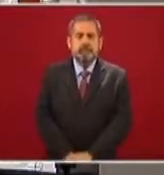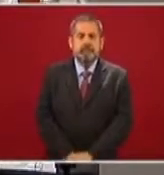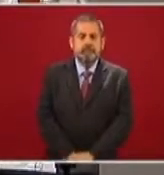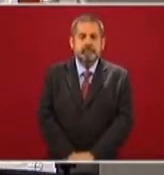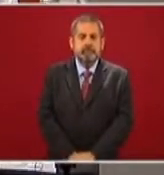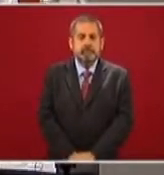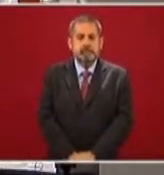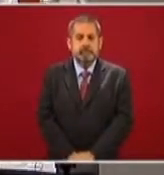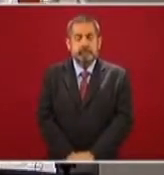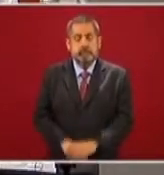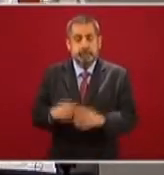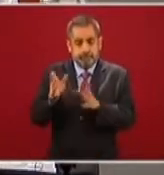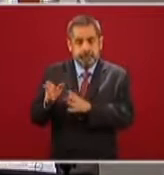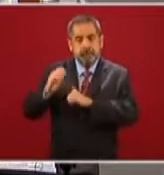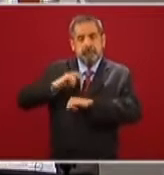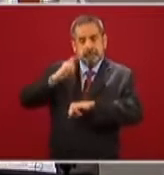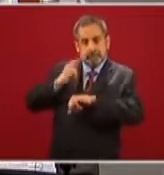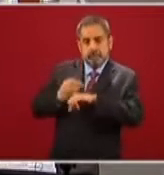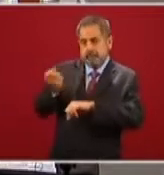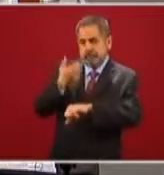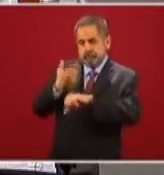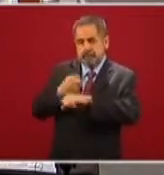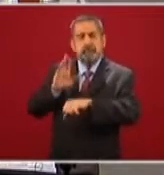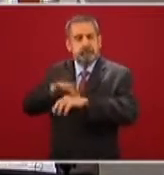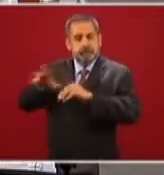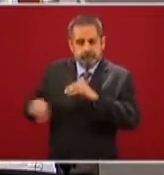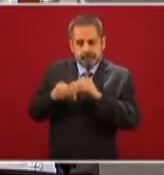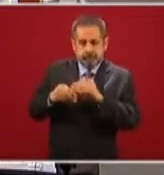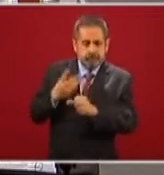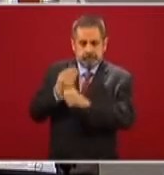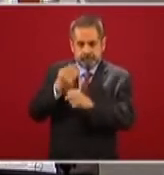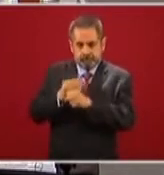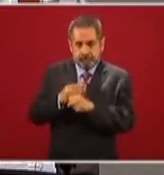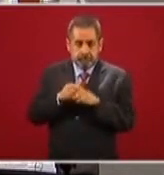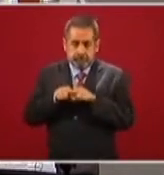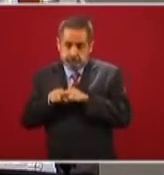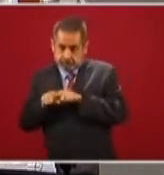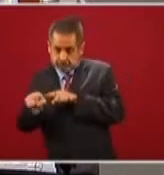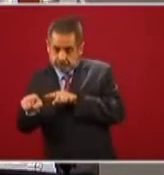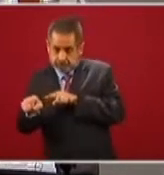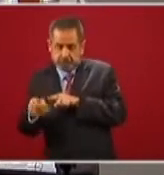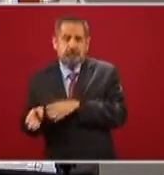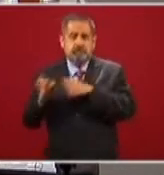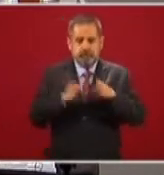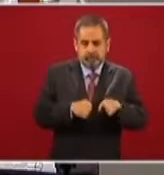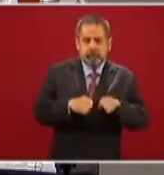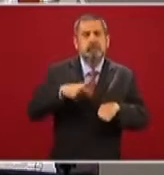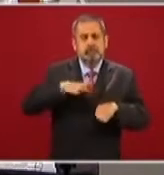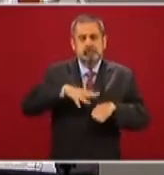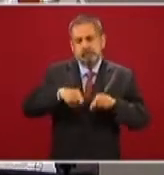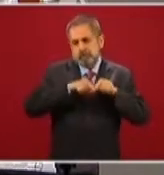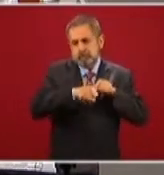Estas son las vialidades a cargo de la Secretaría, muy rápidamente, adicionales a lo que va a ser el ferrocarril. Tenemos el